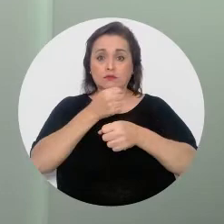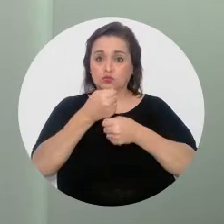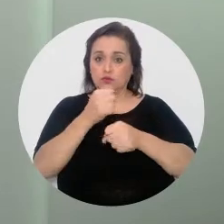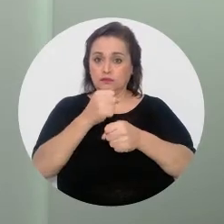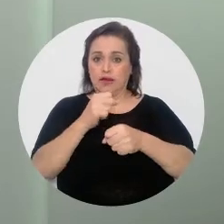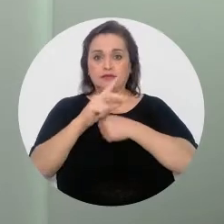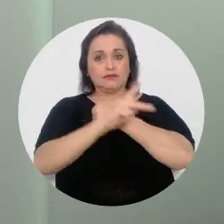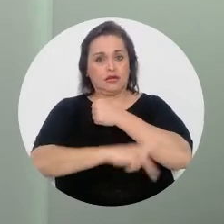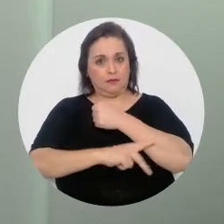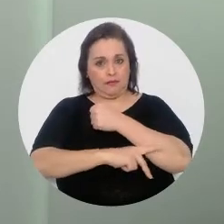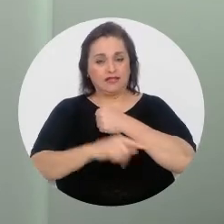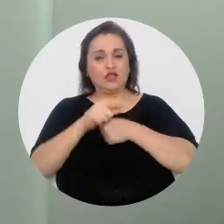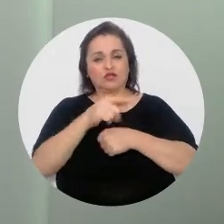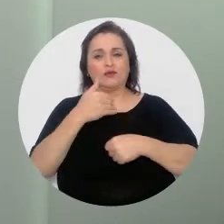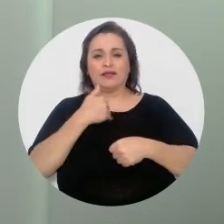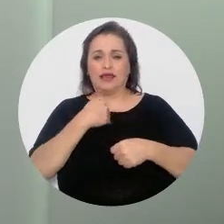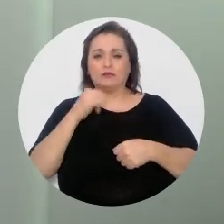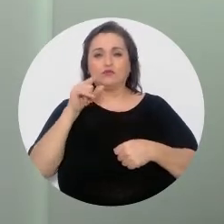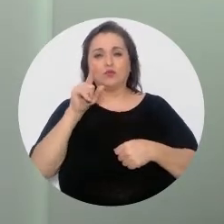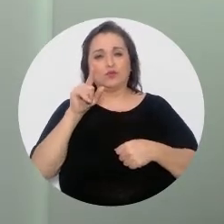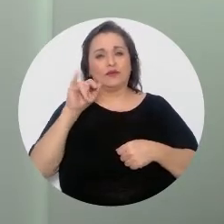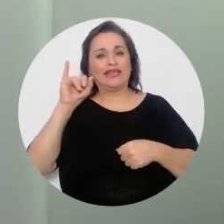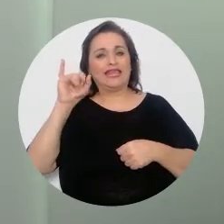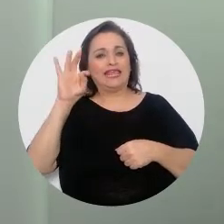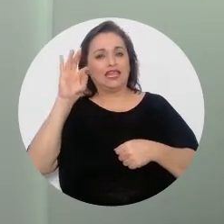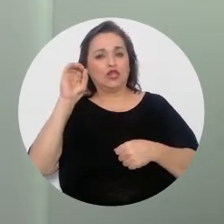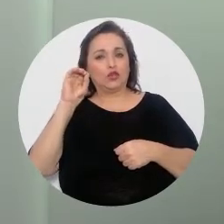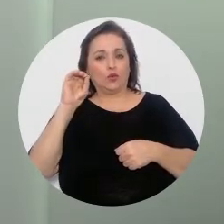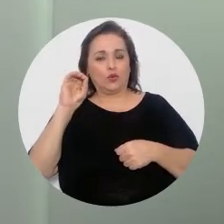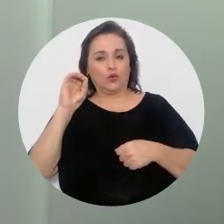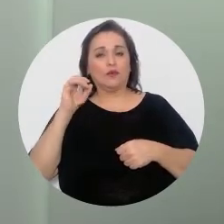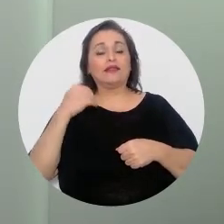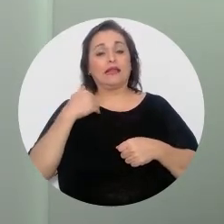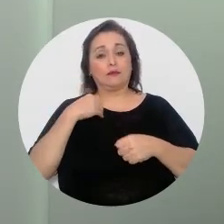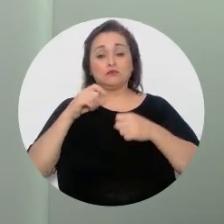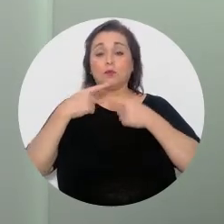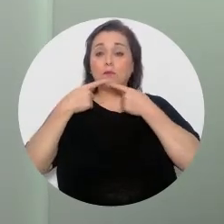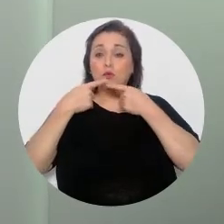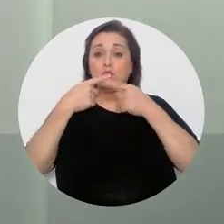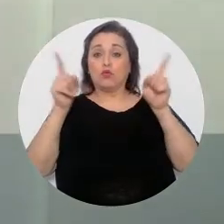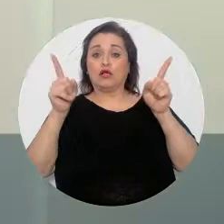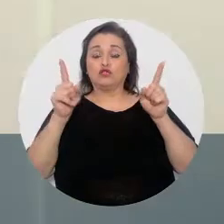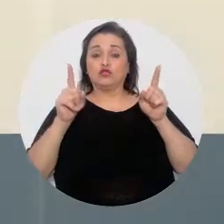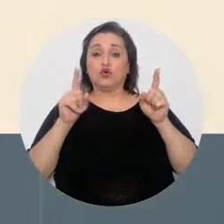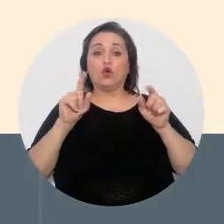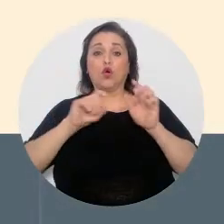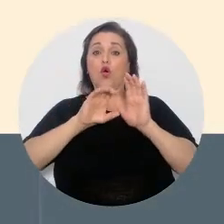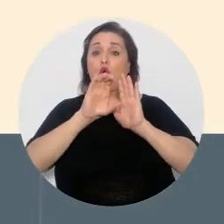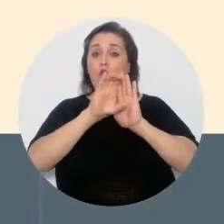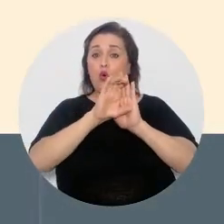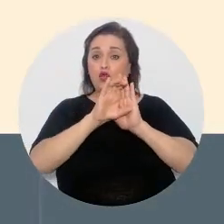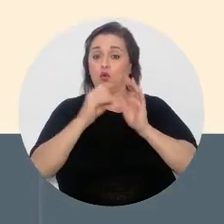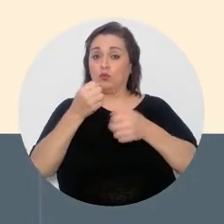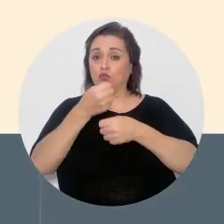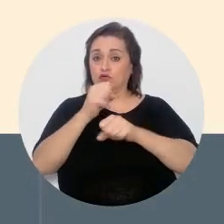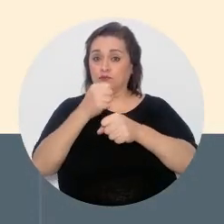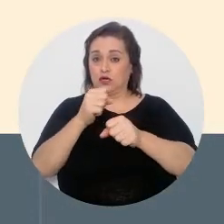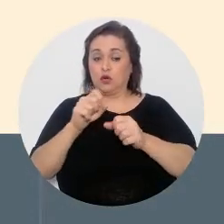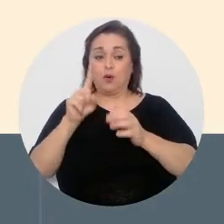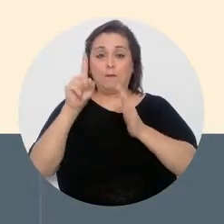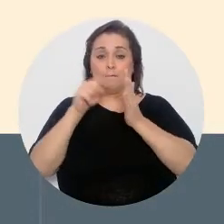país. Y en esto tenemos un hito, que fue la promulgación del Código Municipal en el año